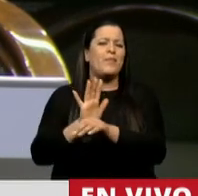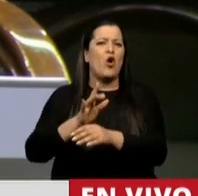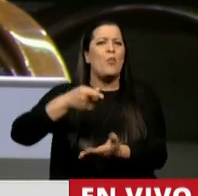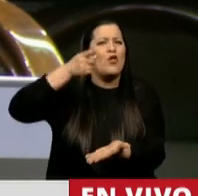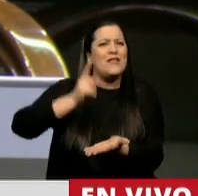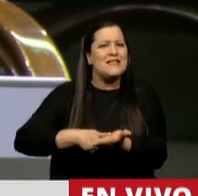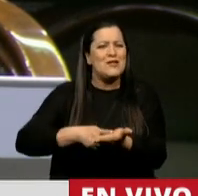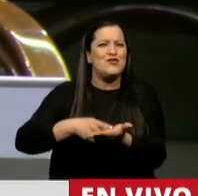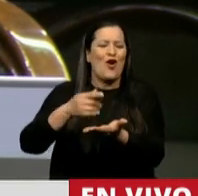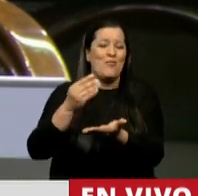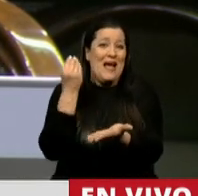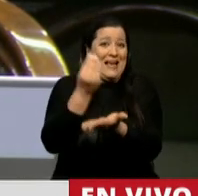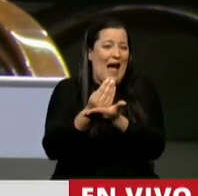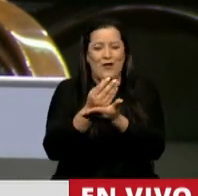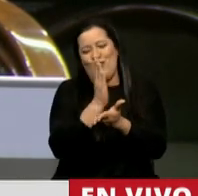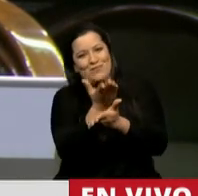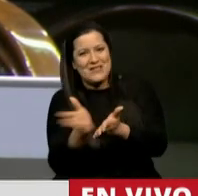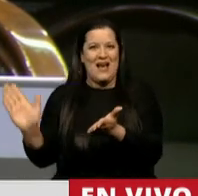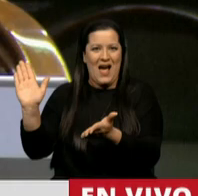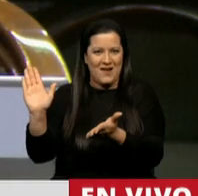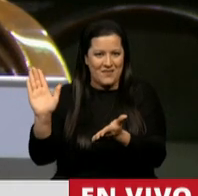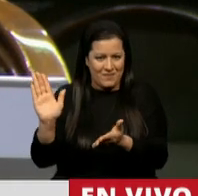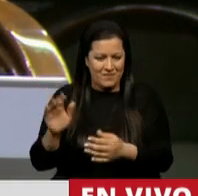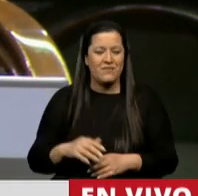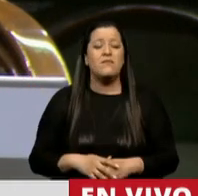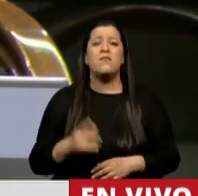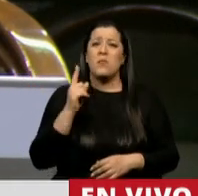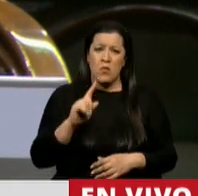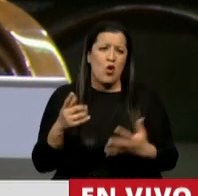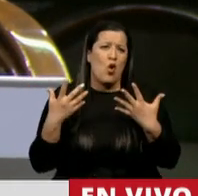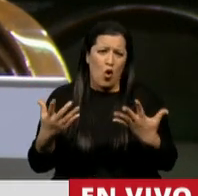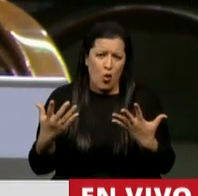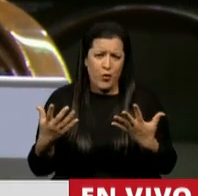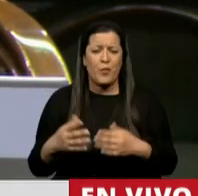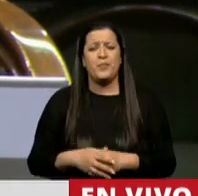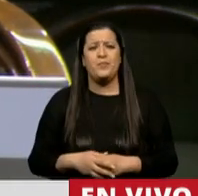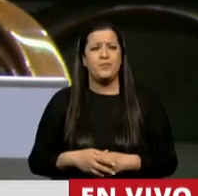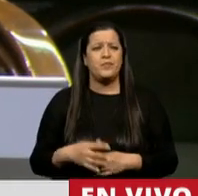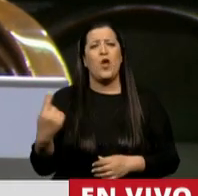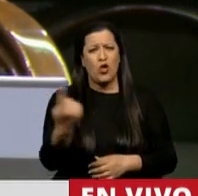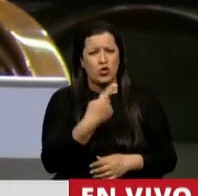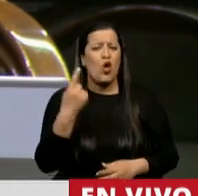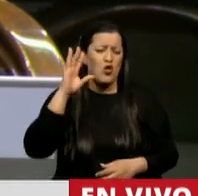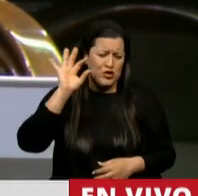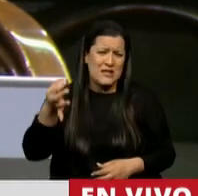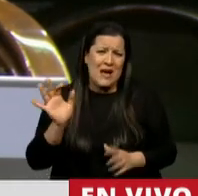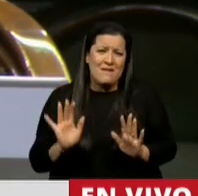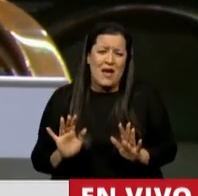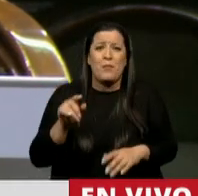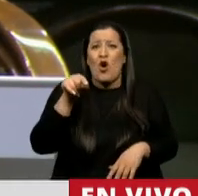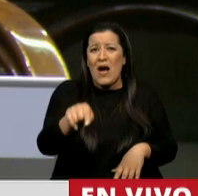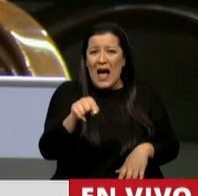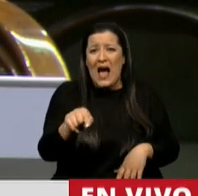exonerarlo del carbono a 0 obviamente que sabemos que se